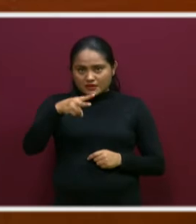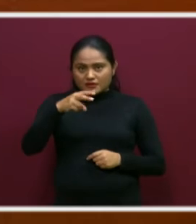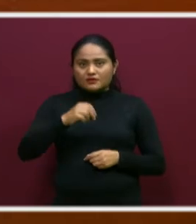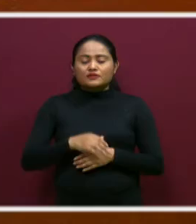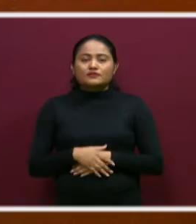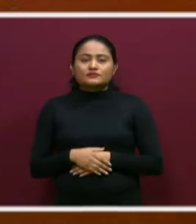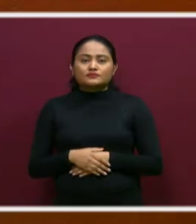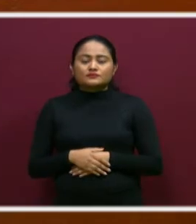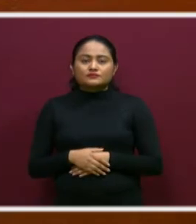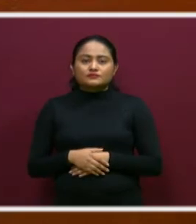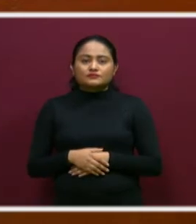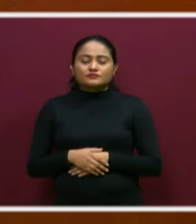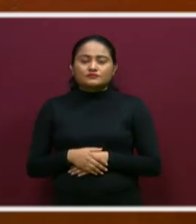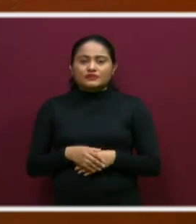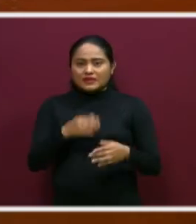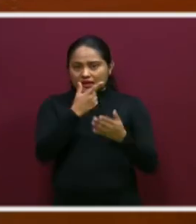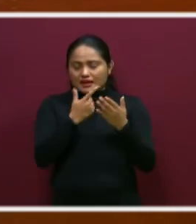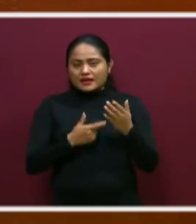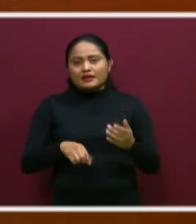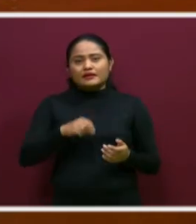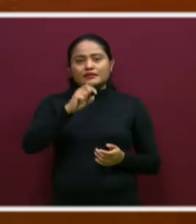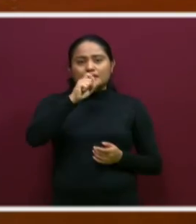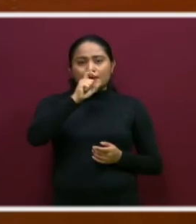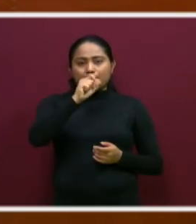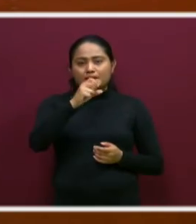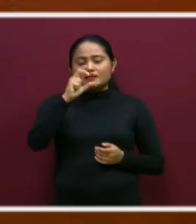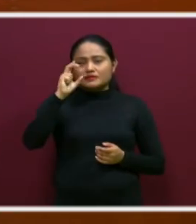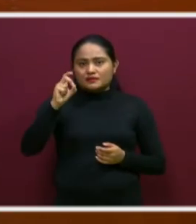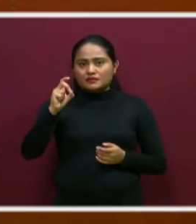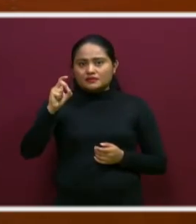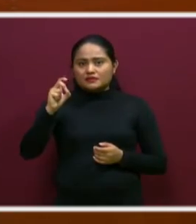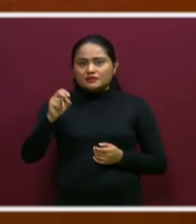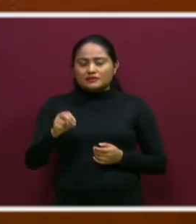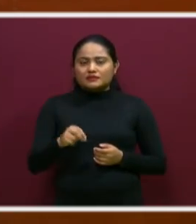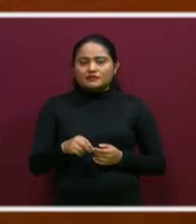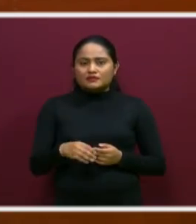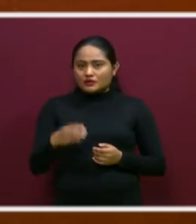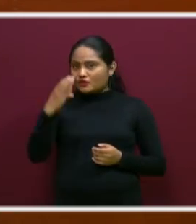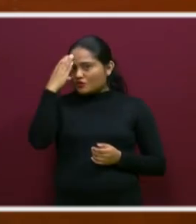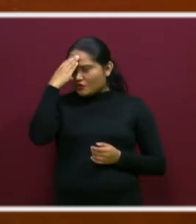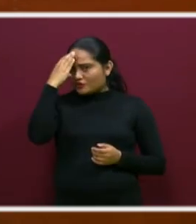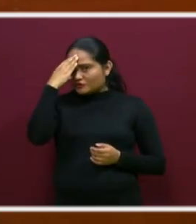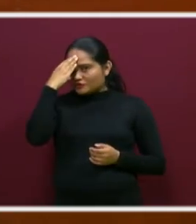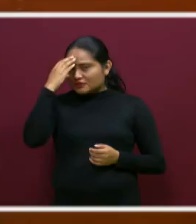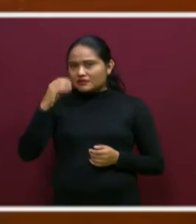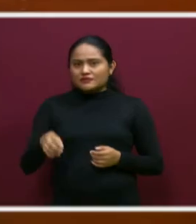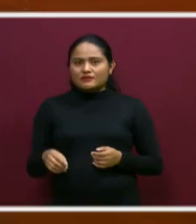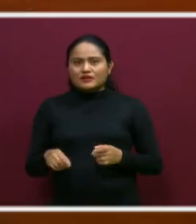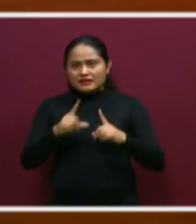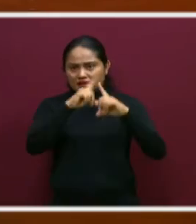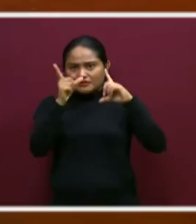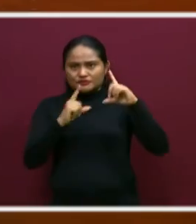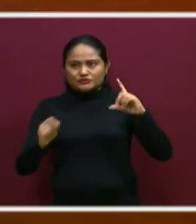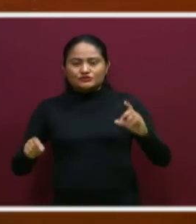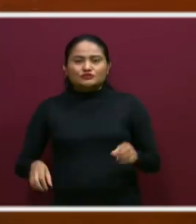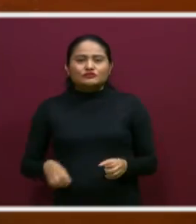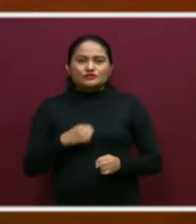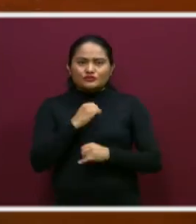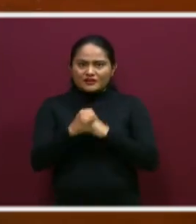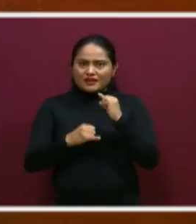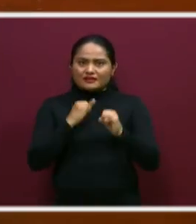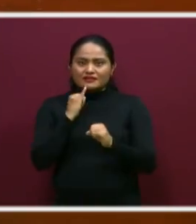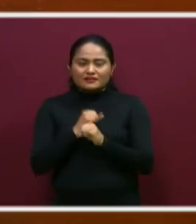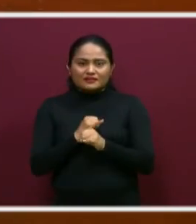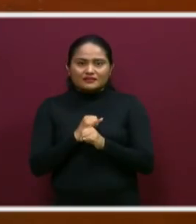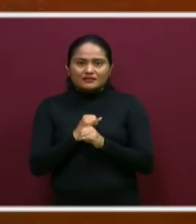2030 más reconocida a nivel internacional nacional y local se generan reflexiones finales a través de